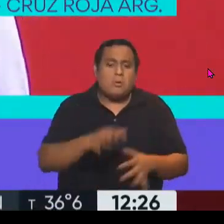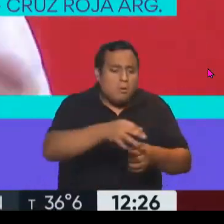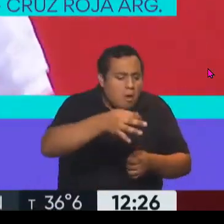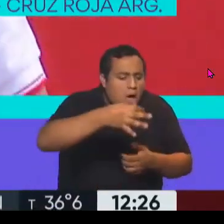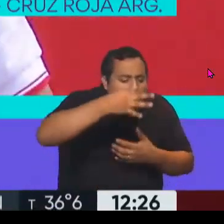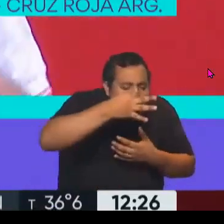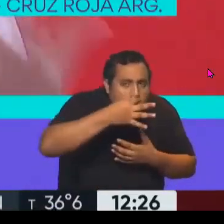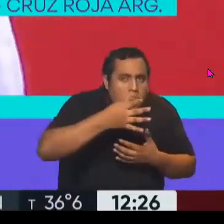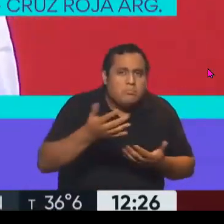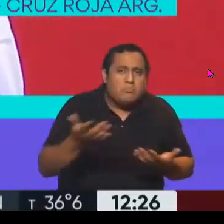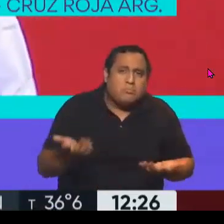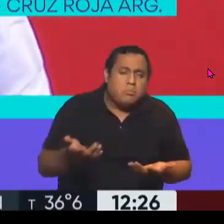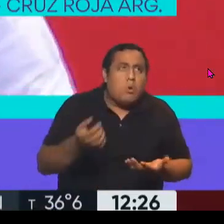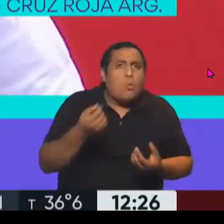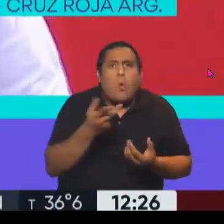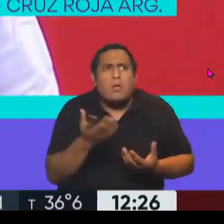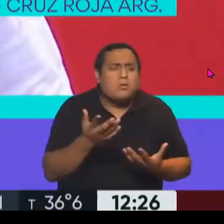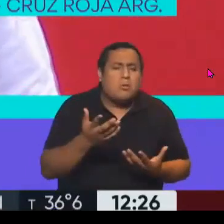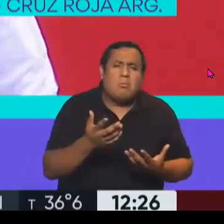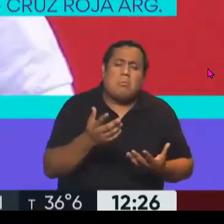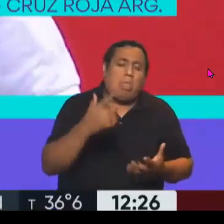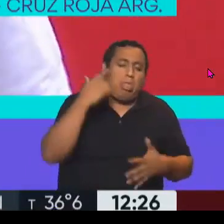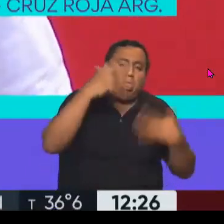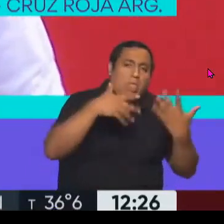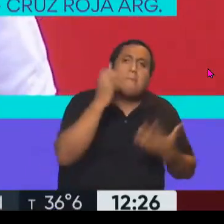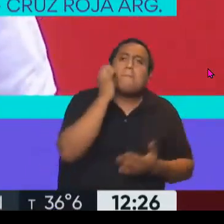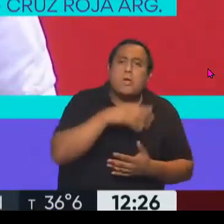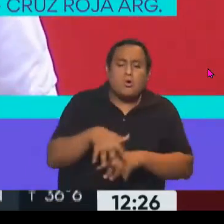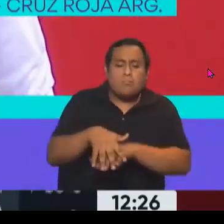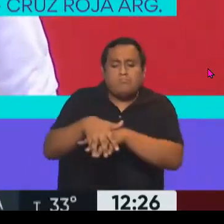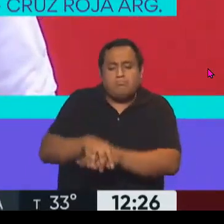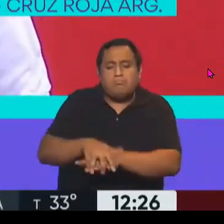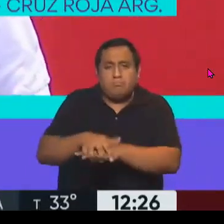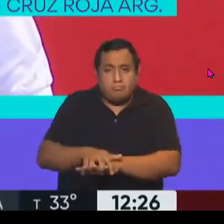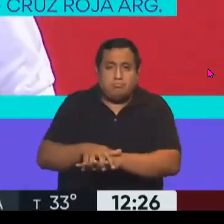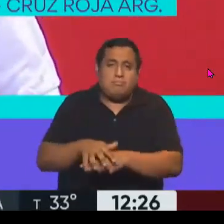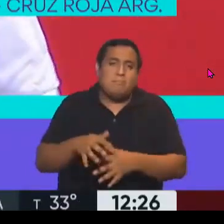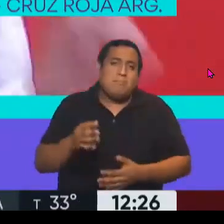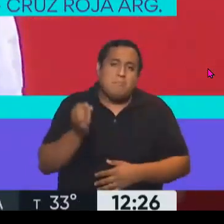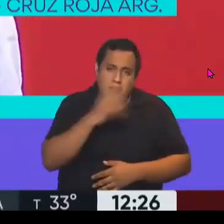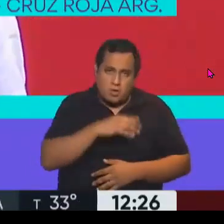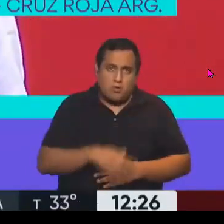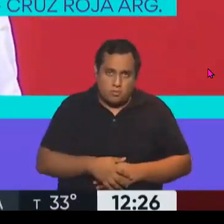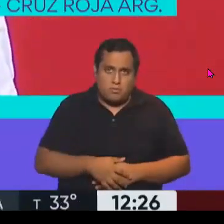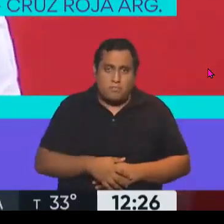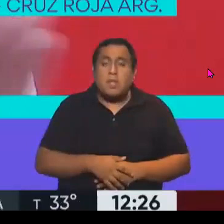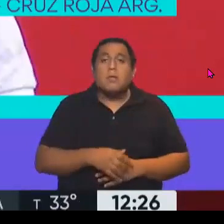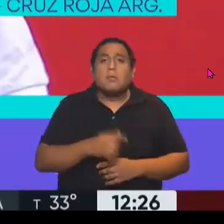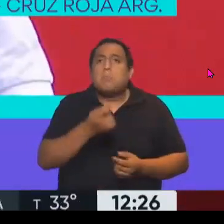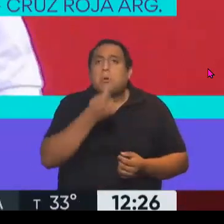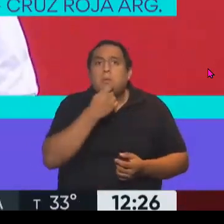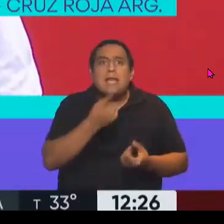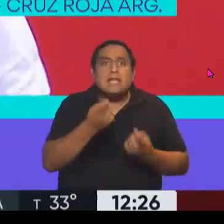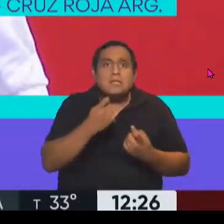boca a boca, acordarse cuánta por cuánto. Así que todo lo que es ventilación, respiración, se deja para el